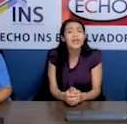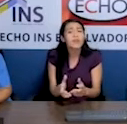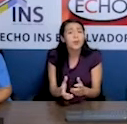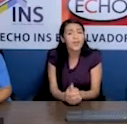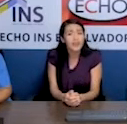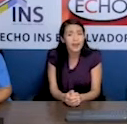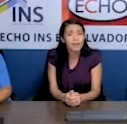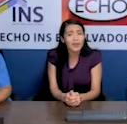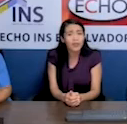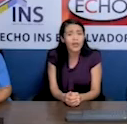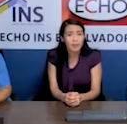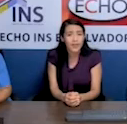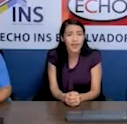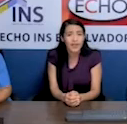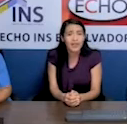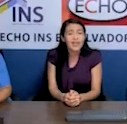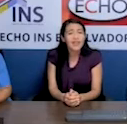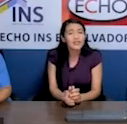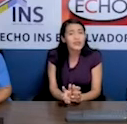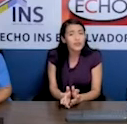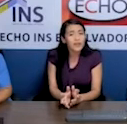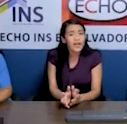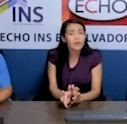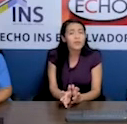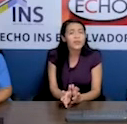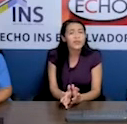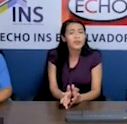primario que compromete la médula espinal.